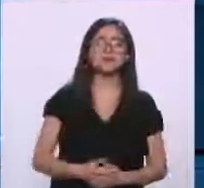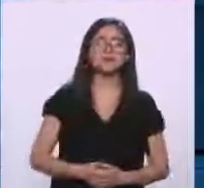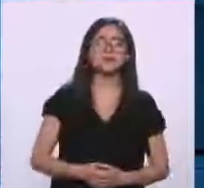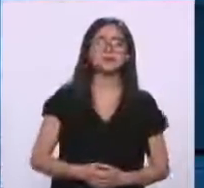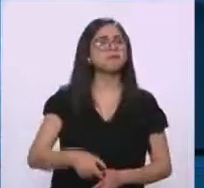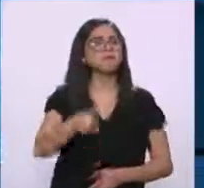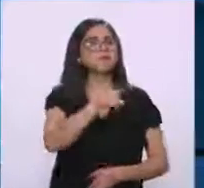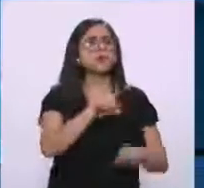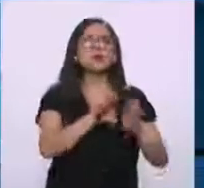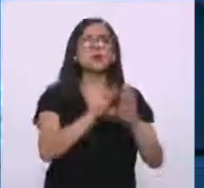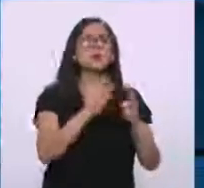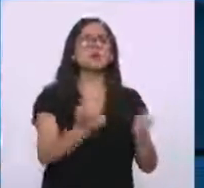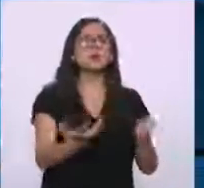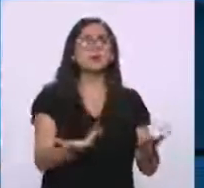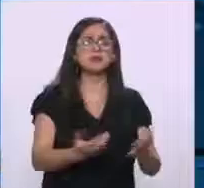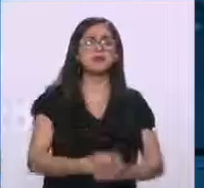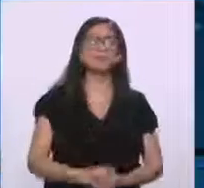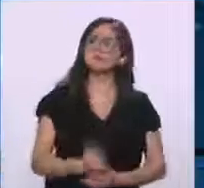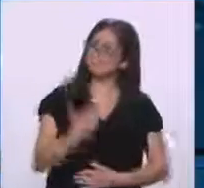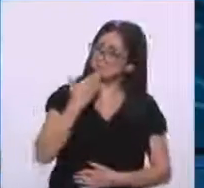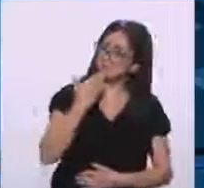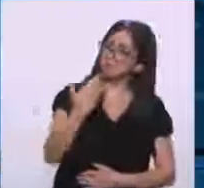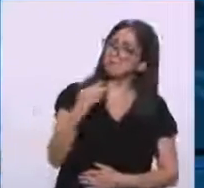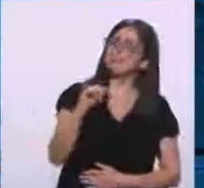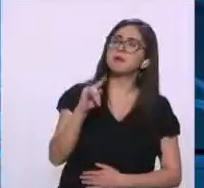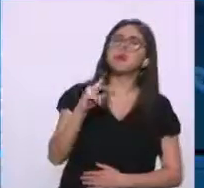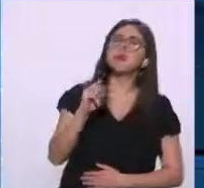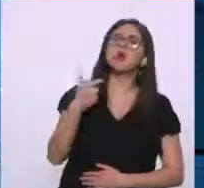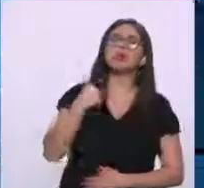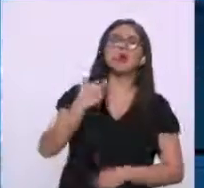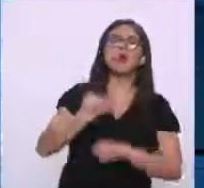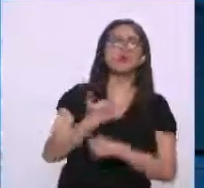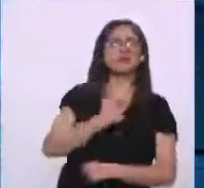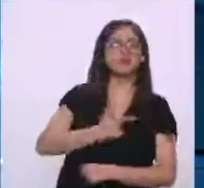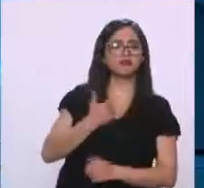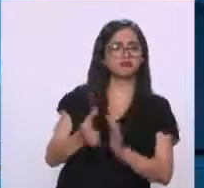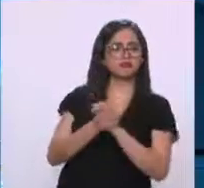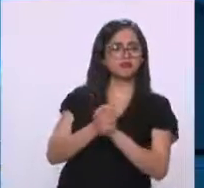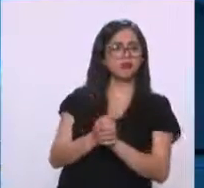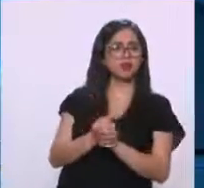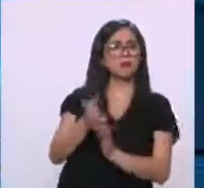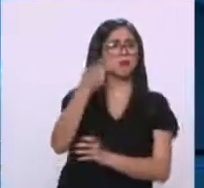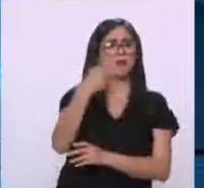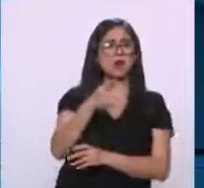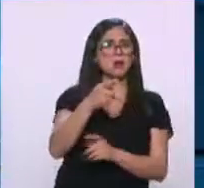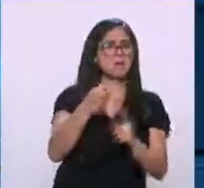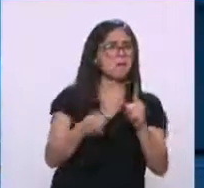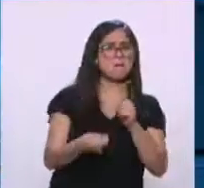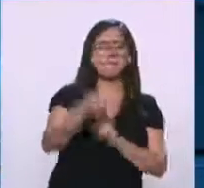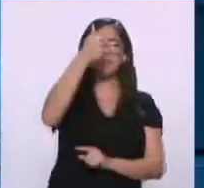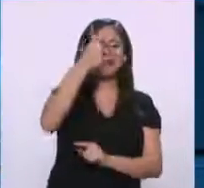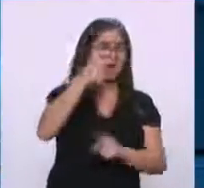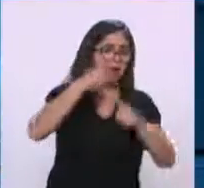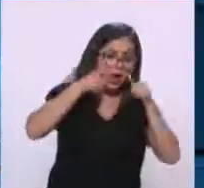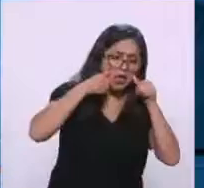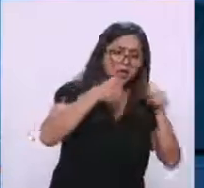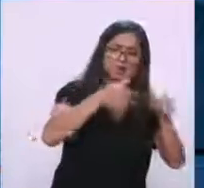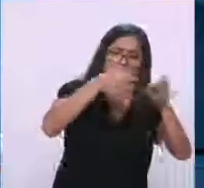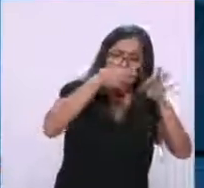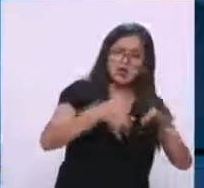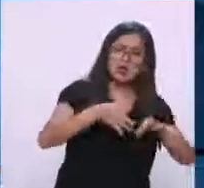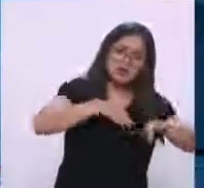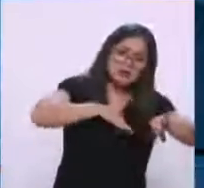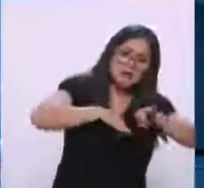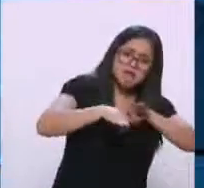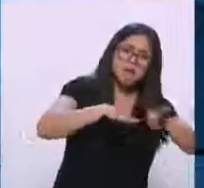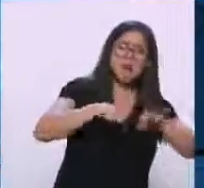bien, Víctor, contentos de saludarte. ¿Cómo ves estas medidas que se están tomando, que se prioriza a los trabajadores, a los ciudadanos